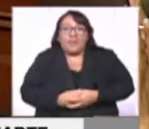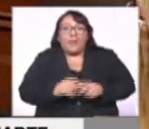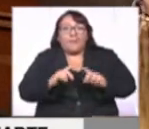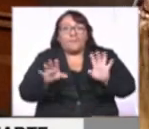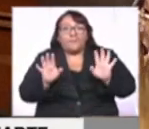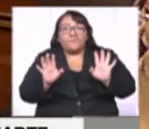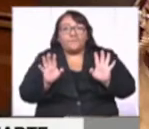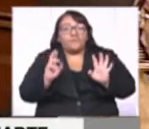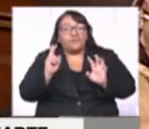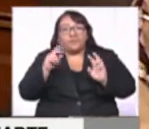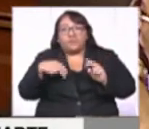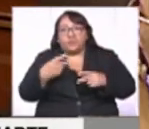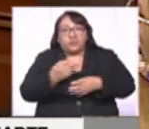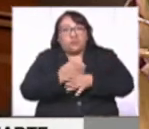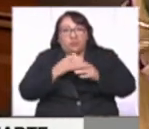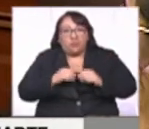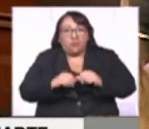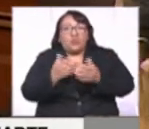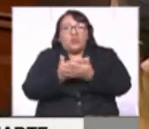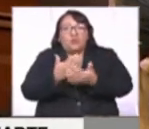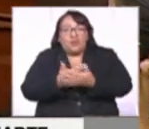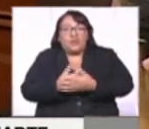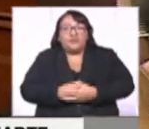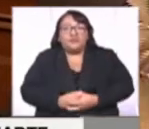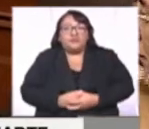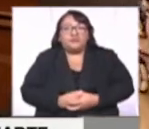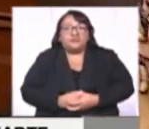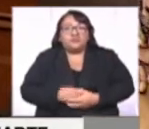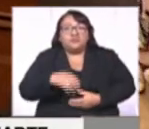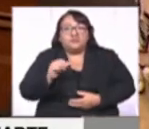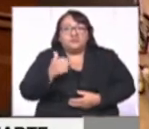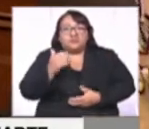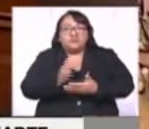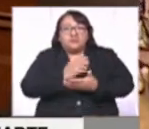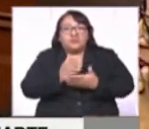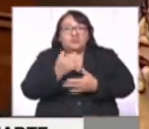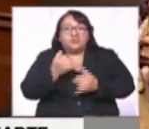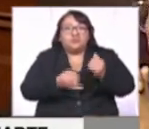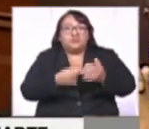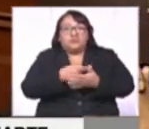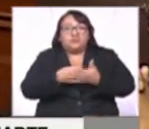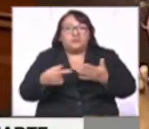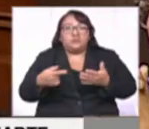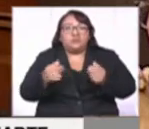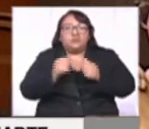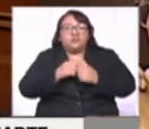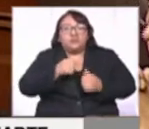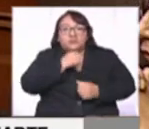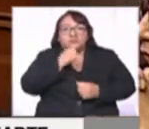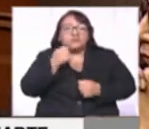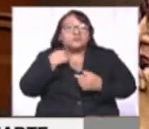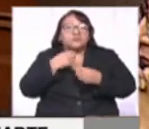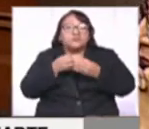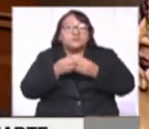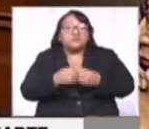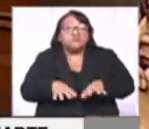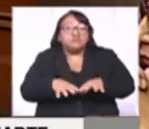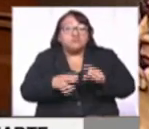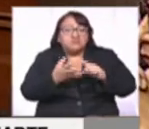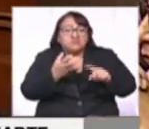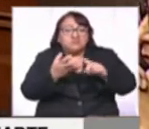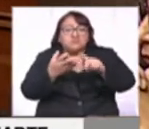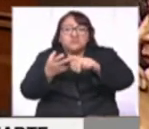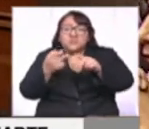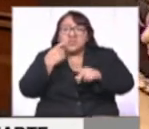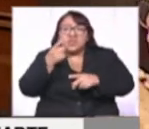hablar del doble rasero, seguimos con los hechos. Otro grave hecho revelado en las últimas semanas por la prensa es la pérdida de ocurrencias del